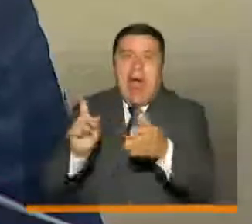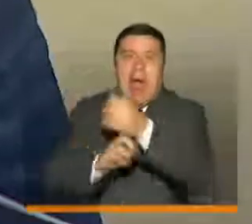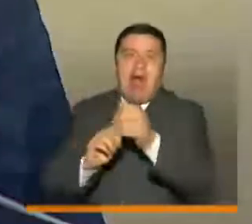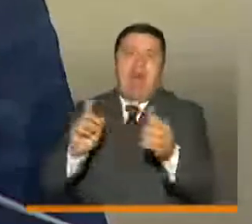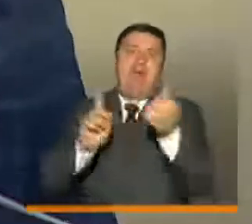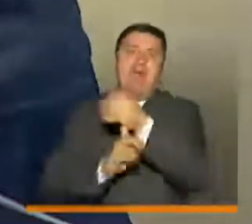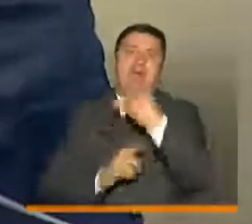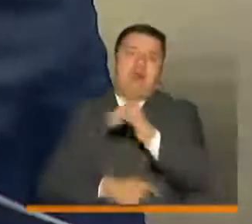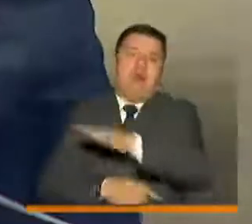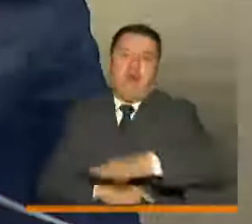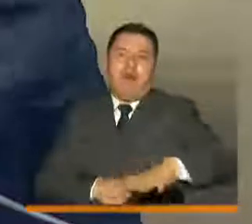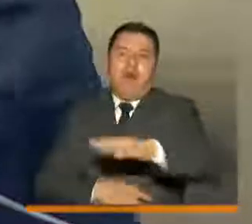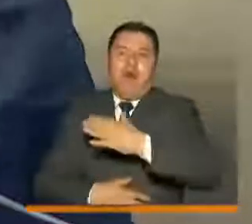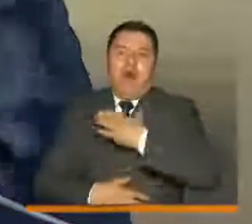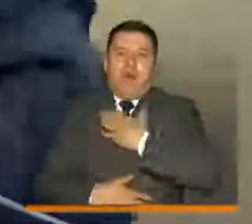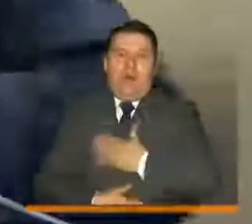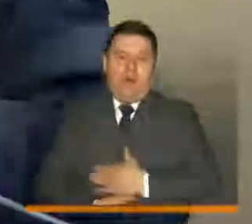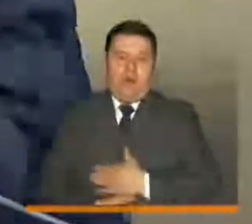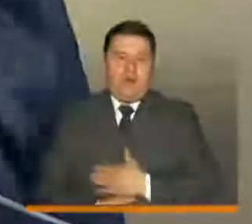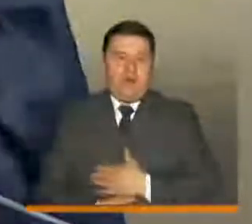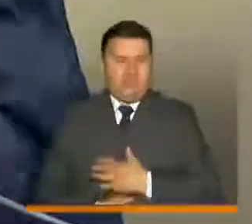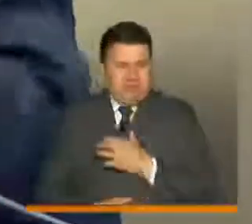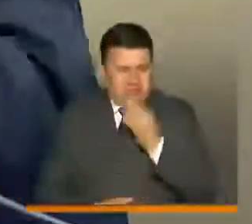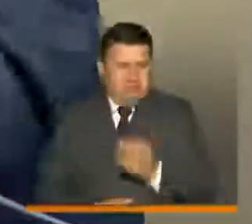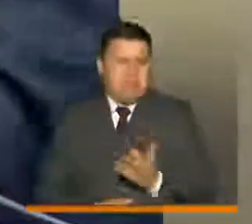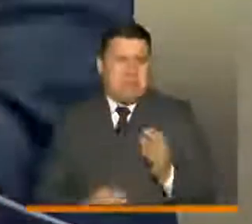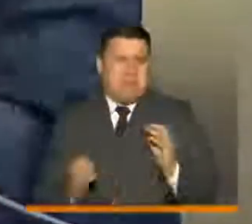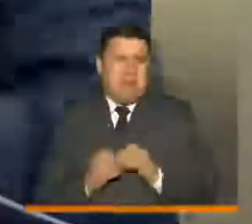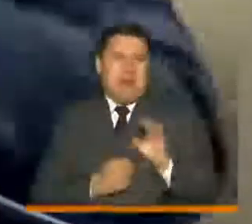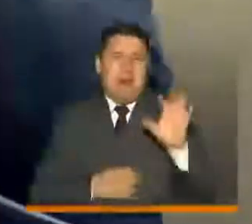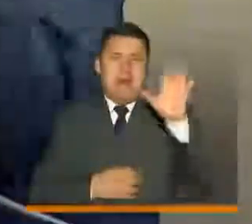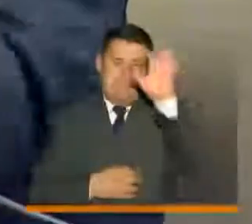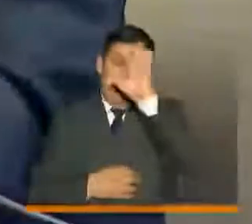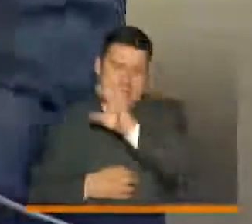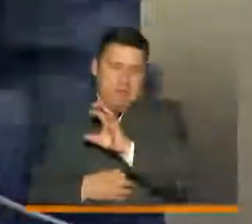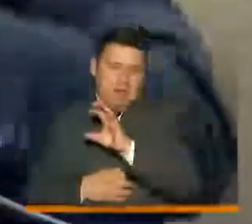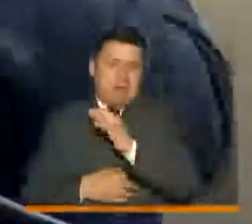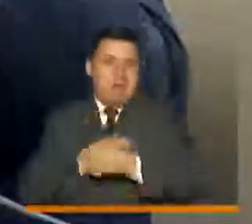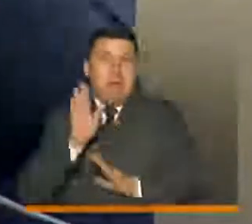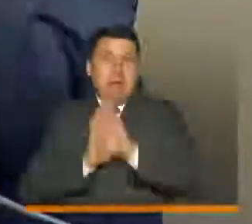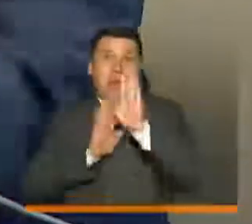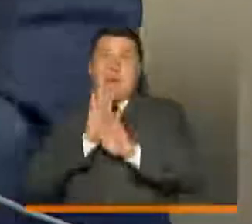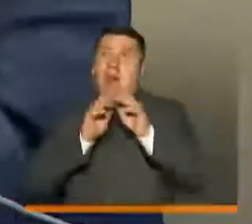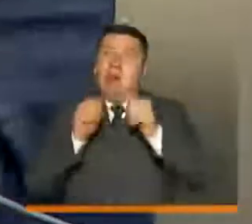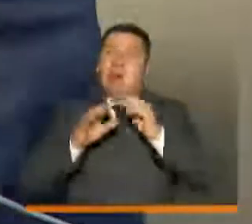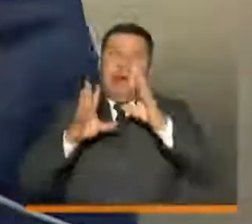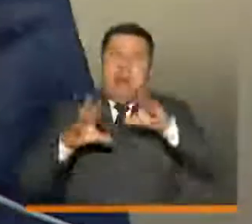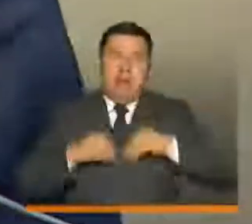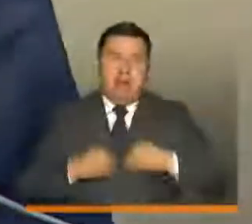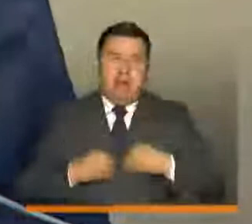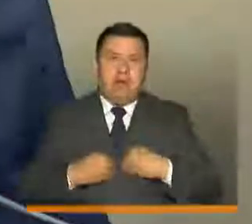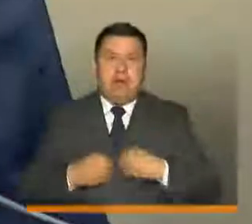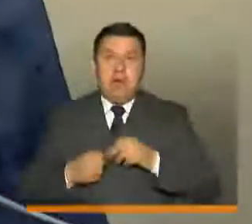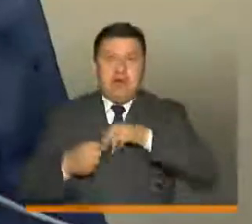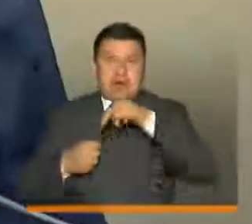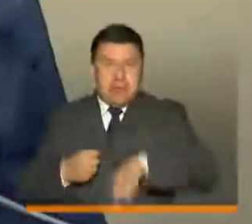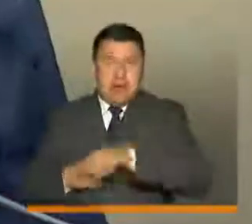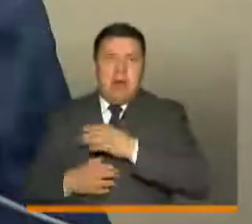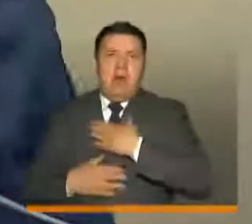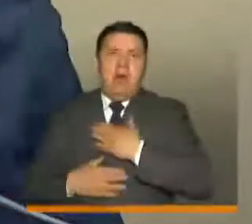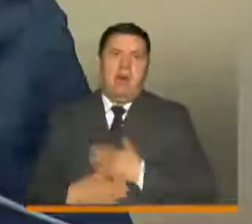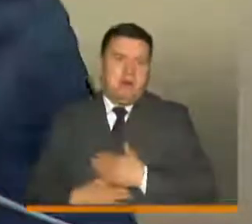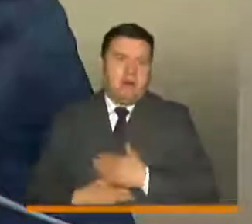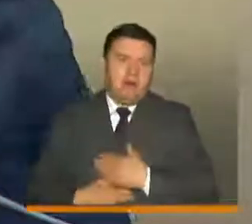lugar mucho más grato y seguramente muchos países han salido adelante, muchos de nuestros conciudadanos que han